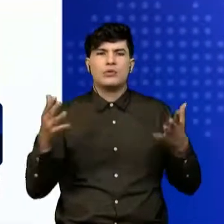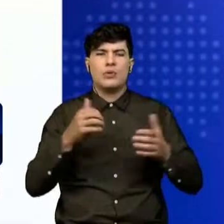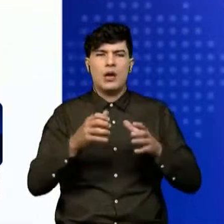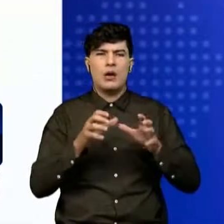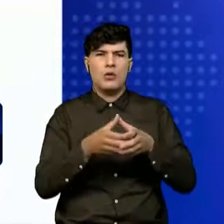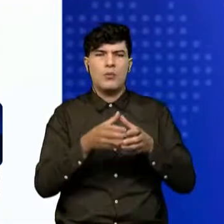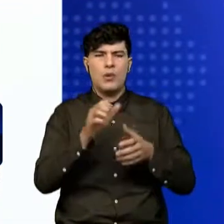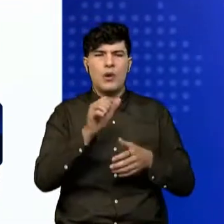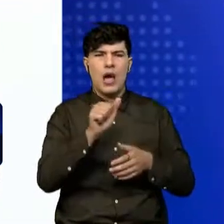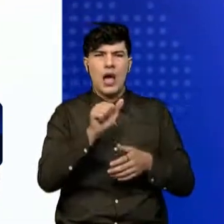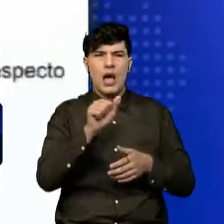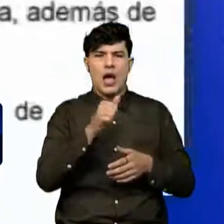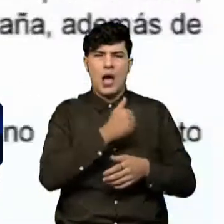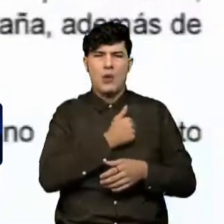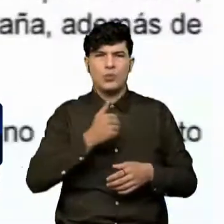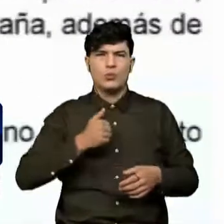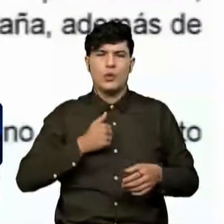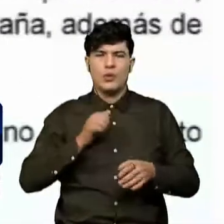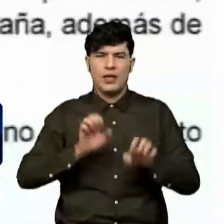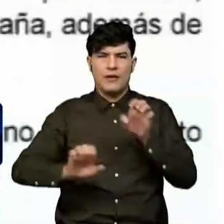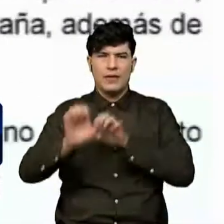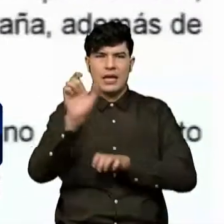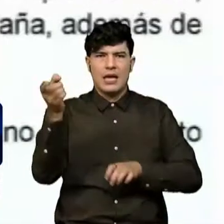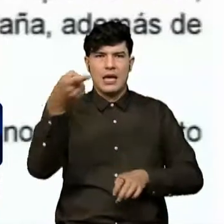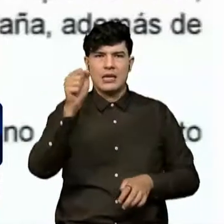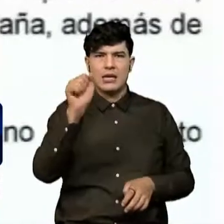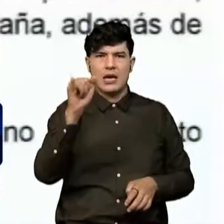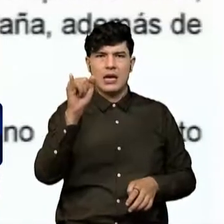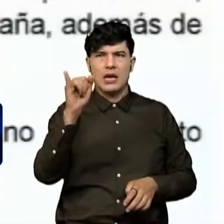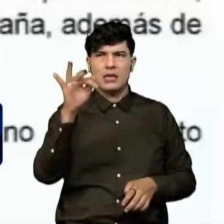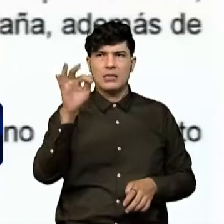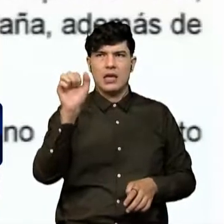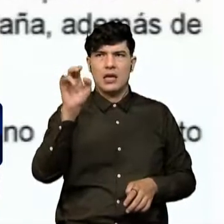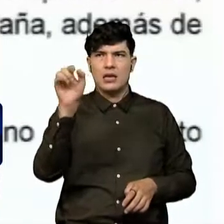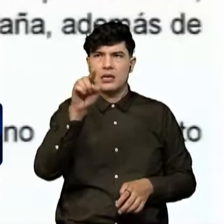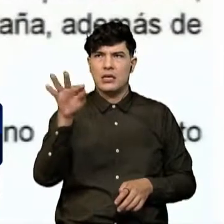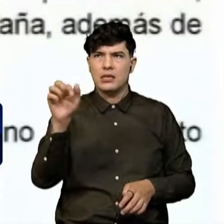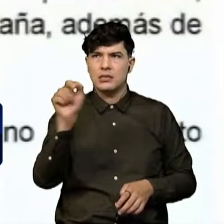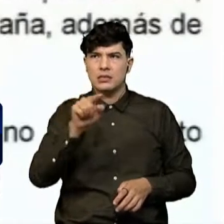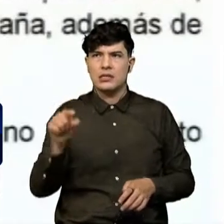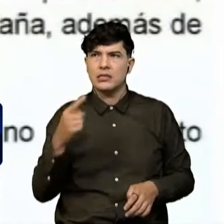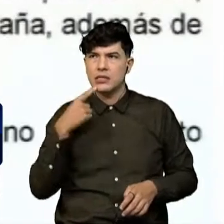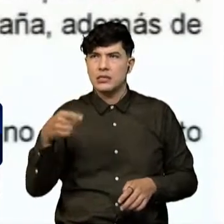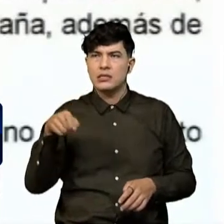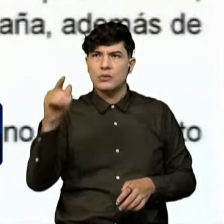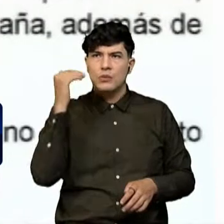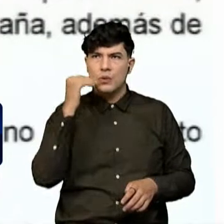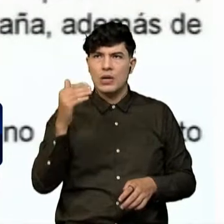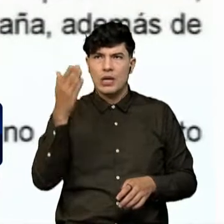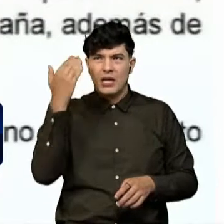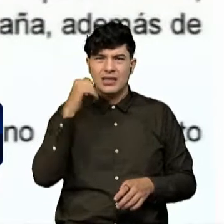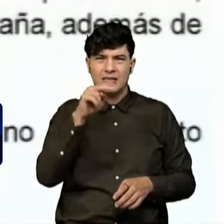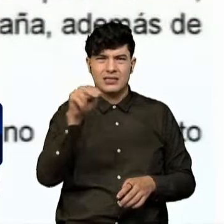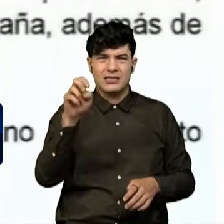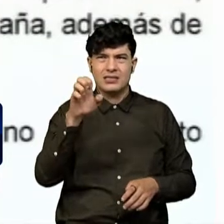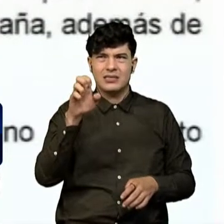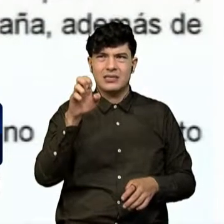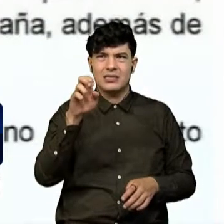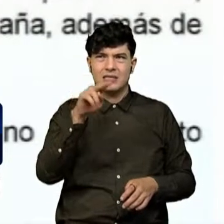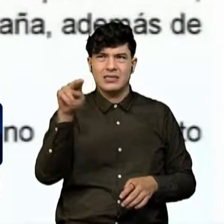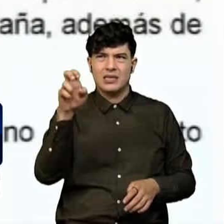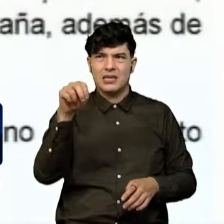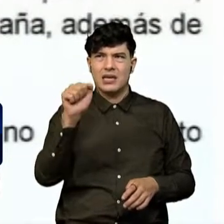gaitanistas de colombia hablan del secuestro de las bañeras en aída maría riaño lemus la cual está en su poder desde el pasado 27 de febrero